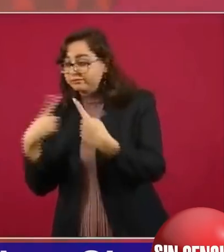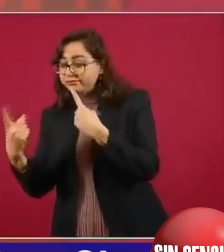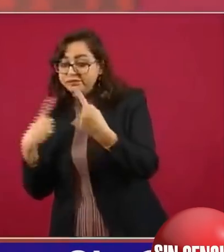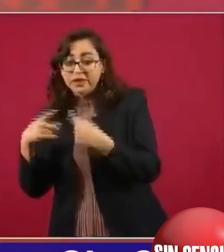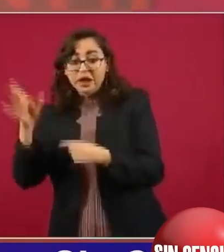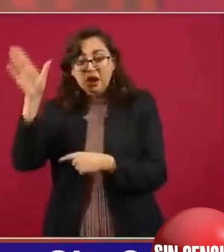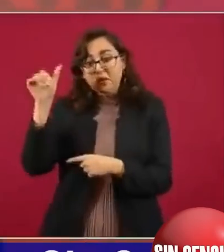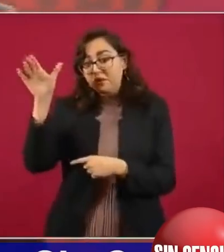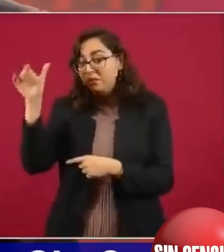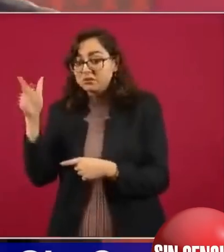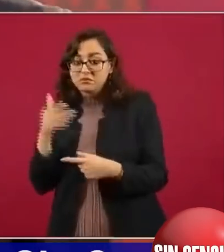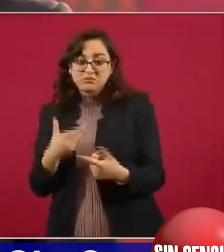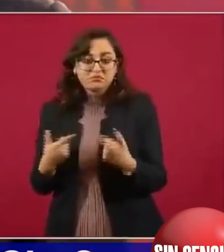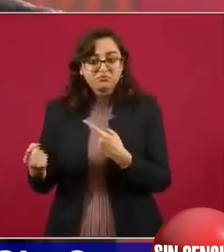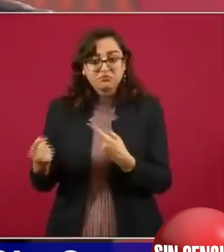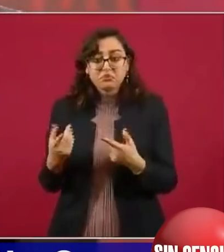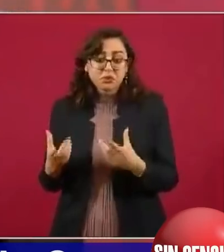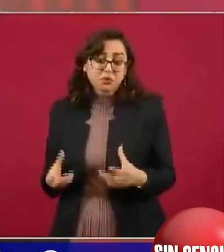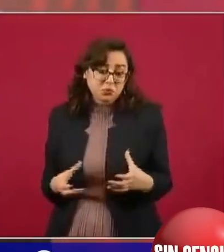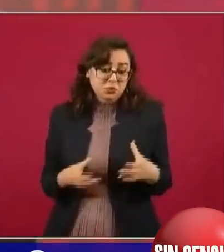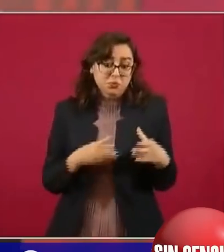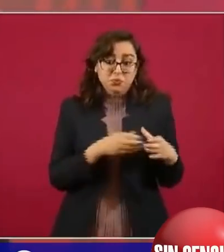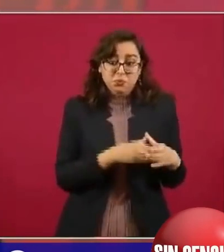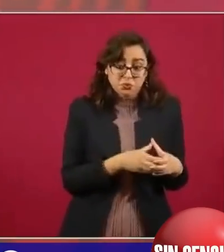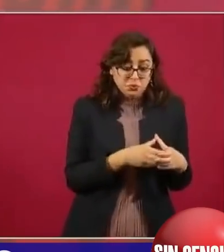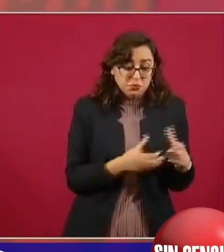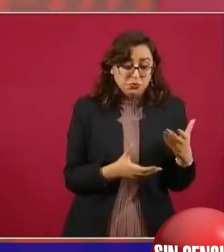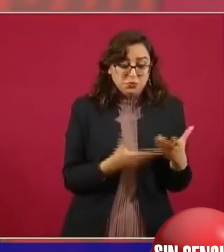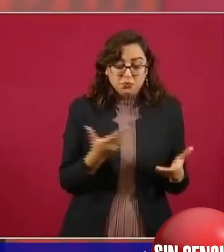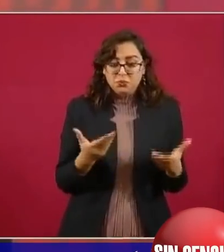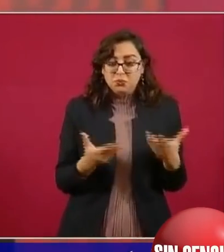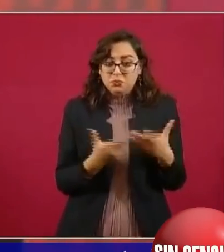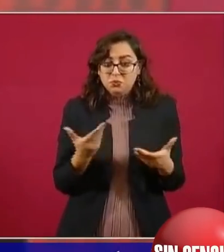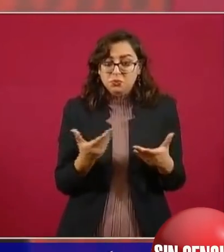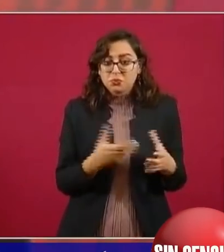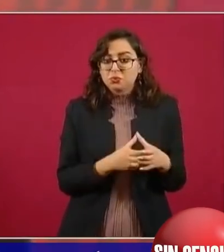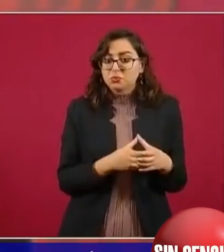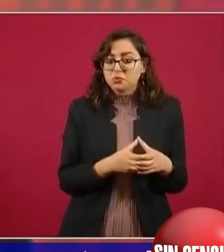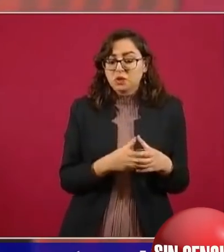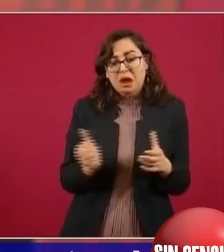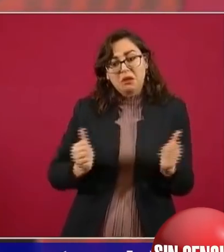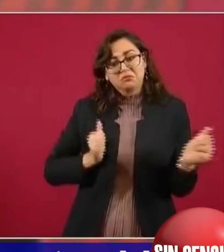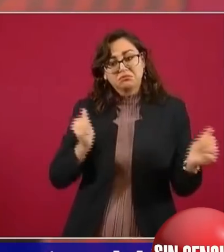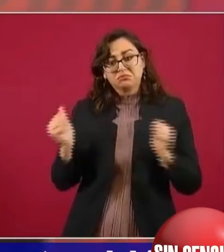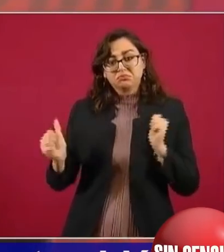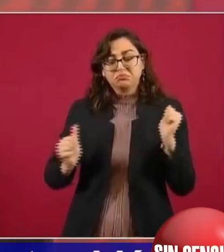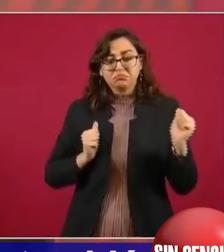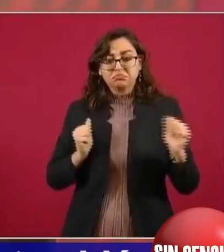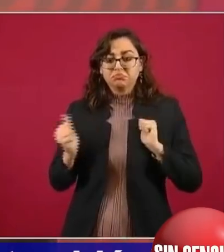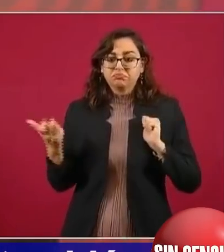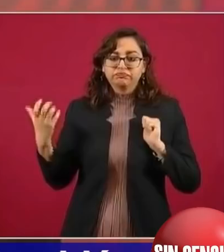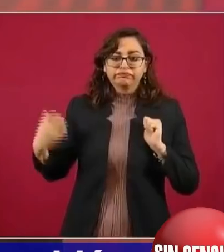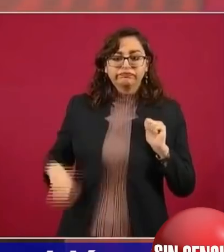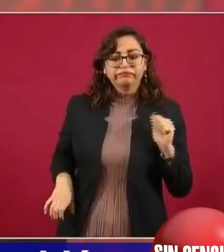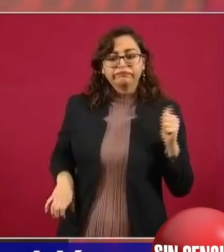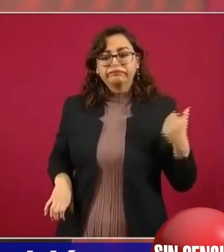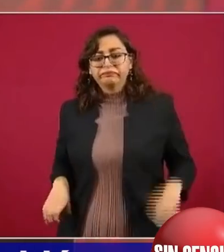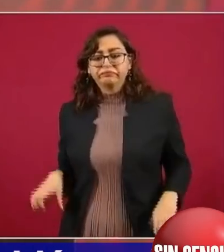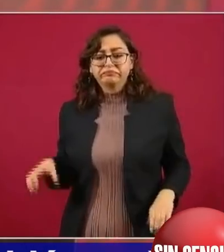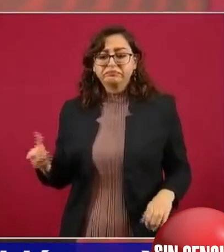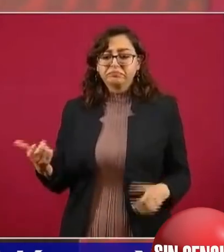una minoría se dedicaba a saquear.